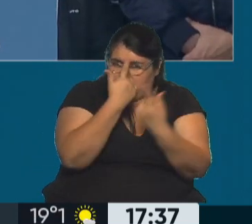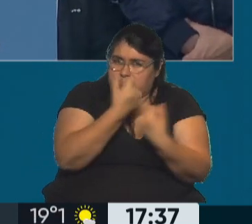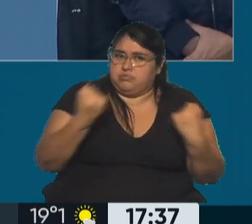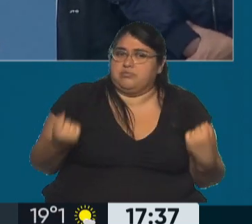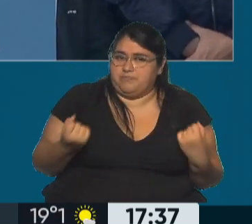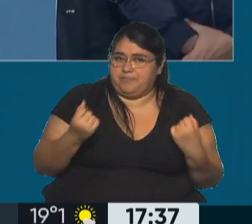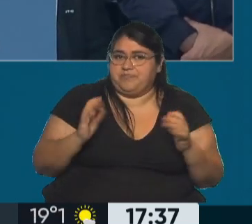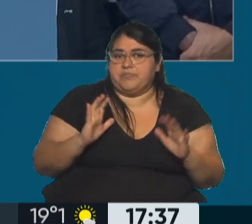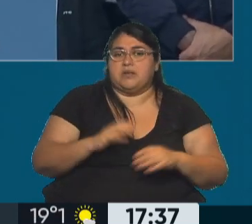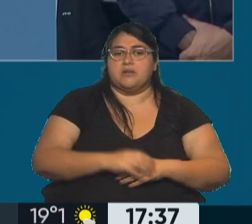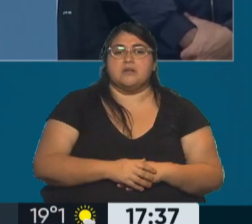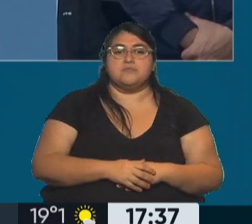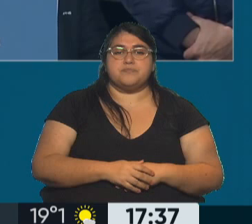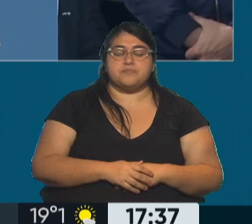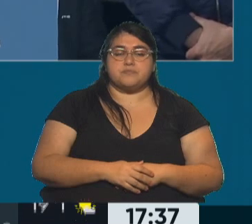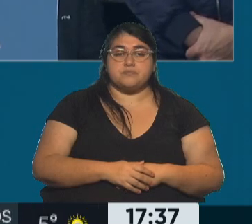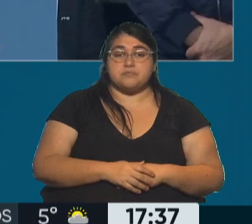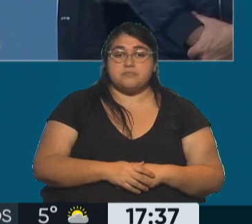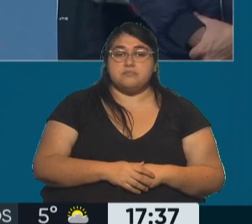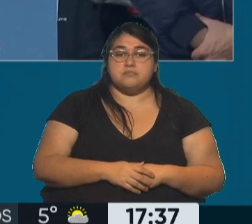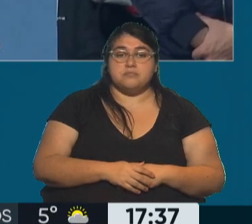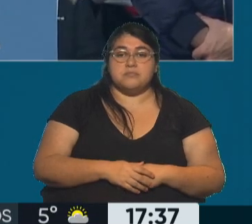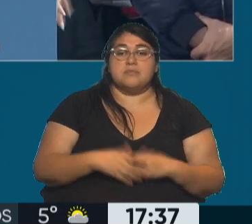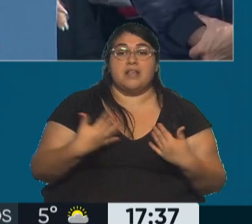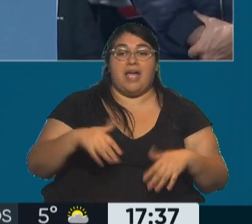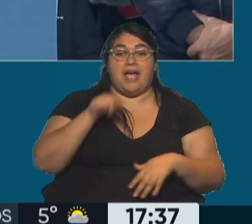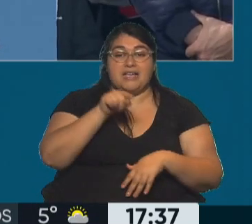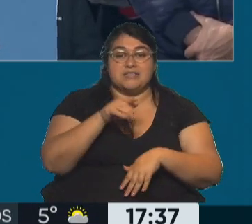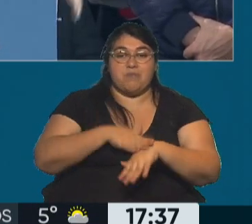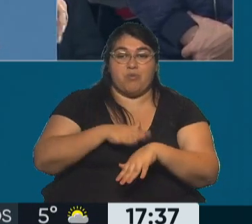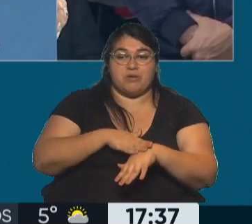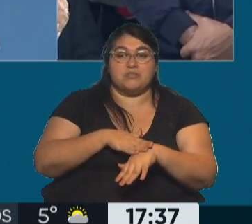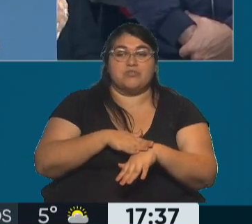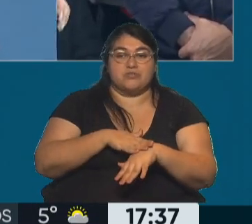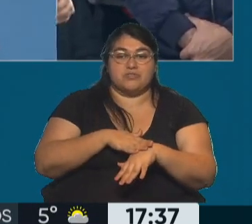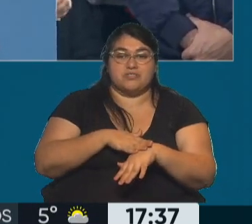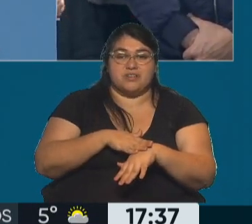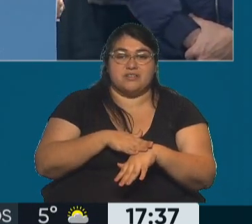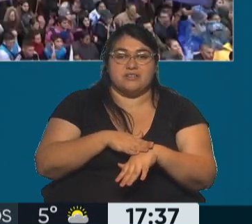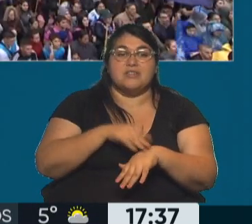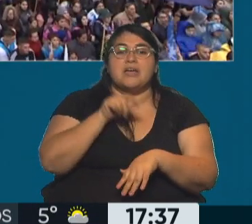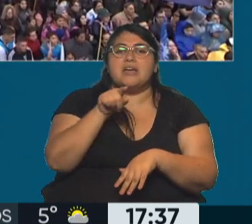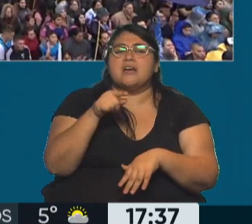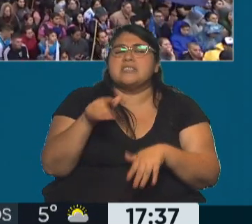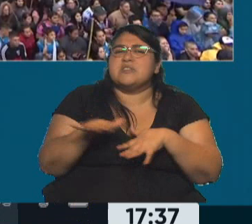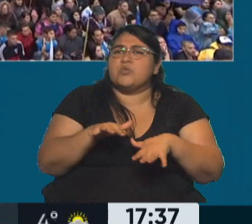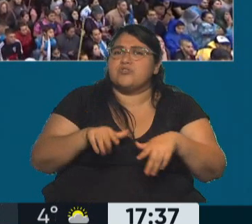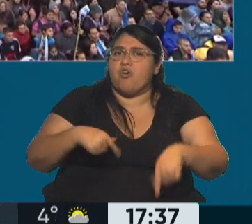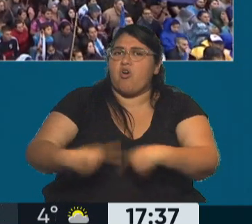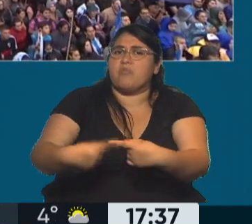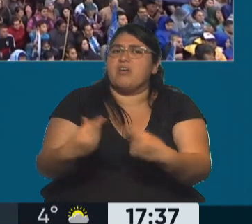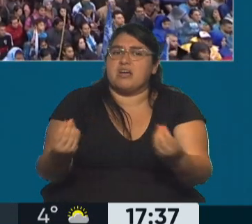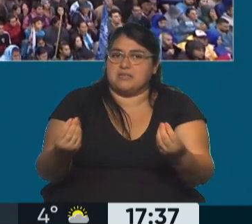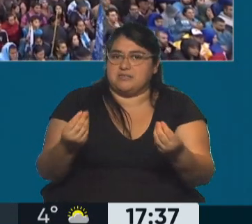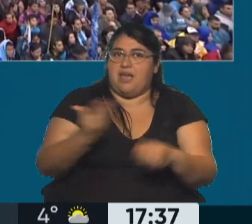partido gobernante. Y también es el criterio de Cristina. ¿Cómo sigue esta película de la relación con el